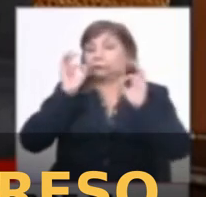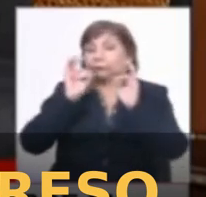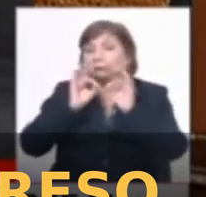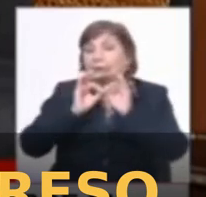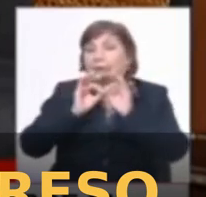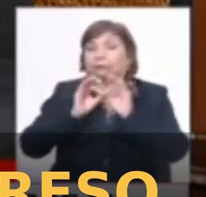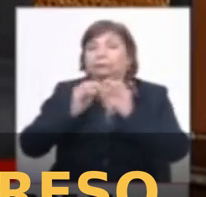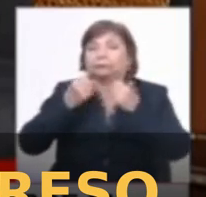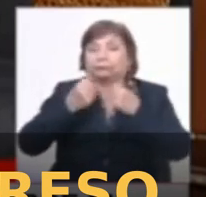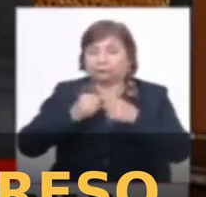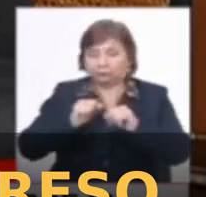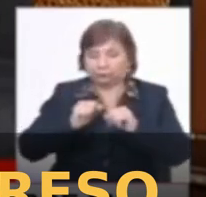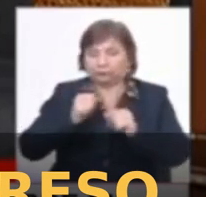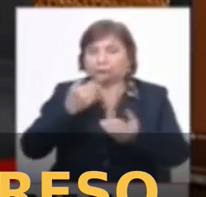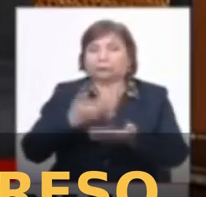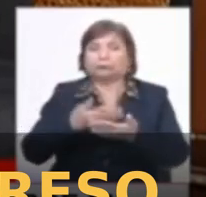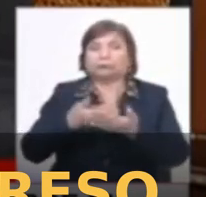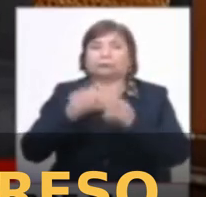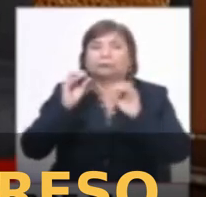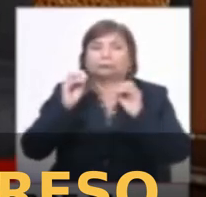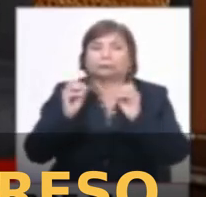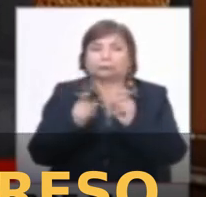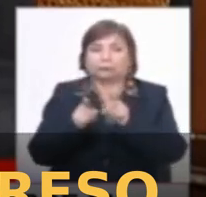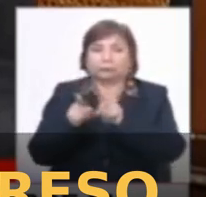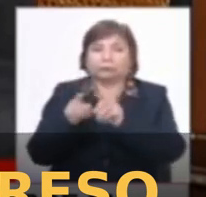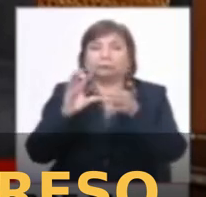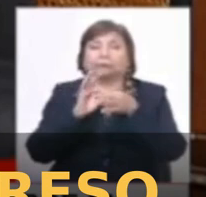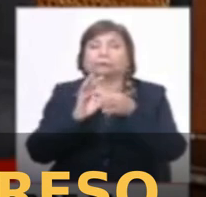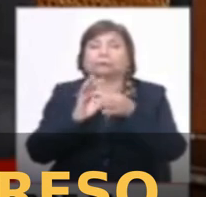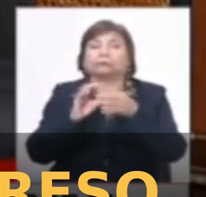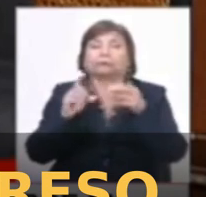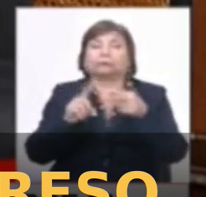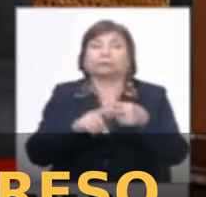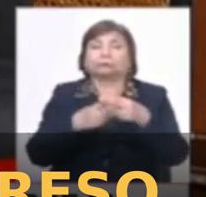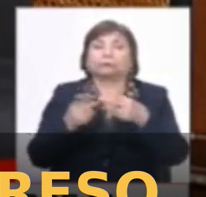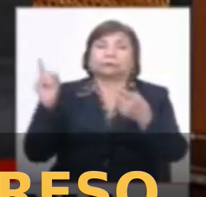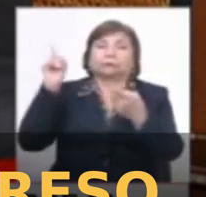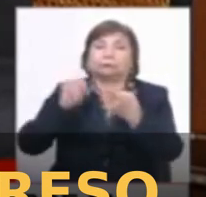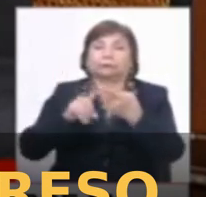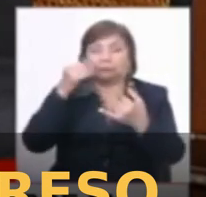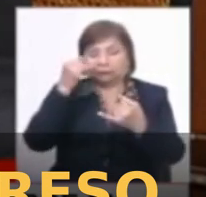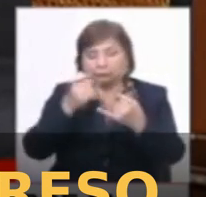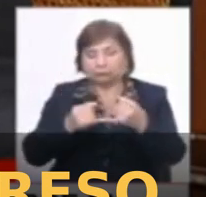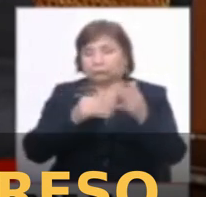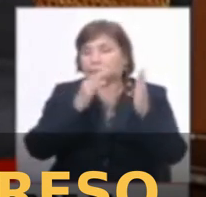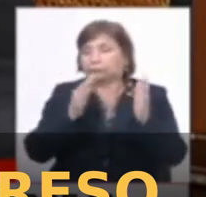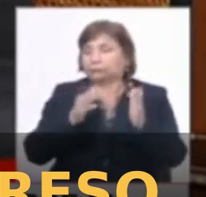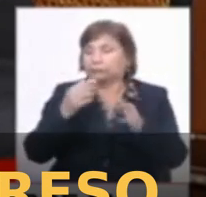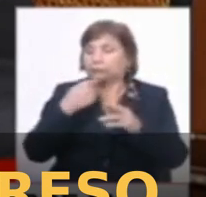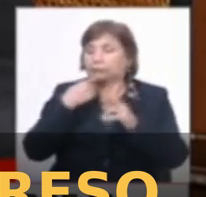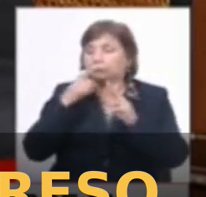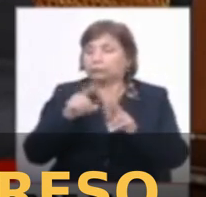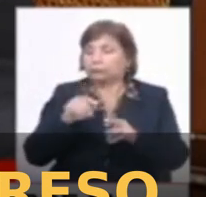que debe tratársele y definírsele como colaborador desde que inicia hasta que termine el procedimiento. Entonces la respuesta